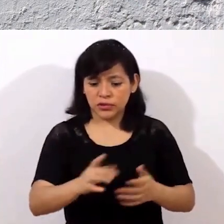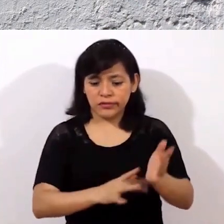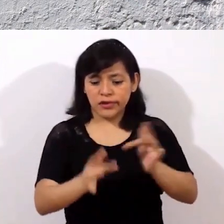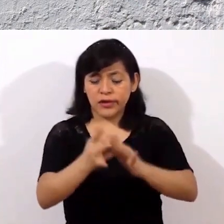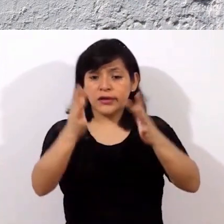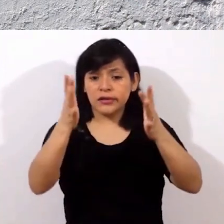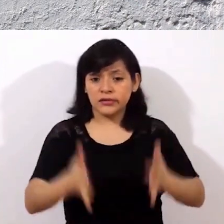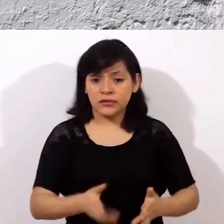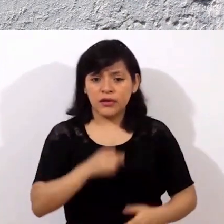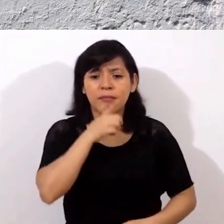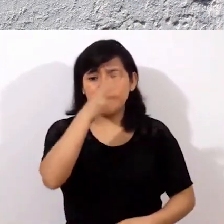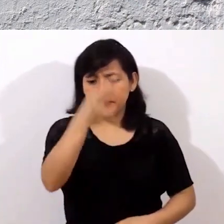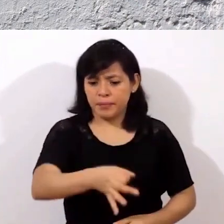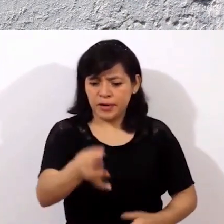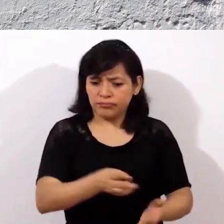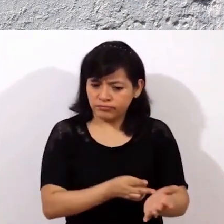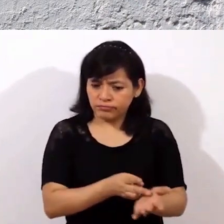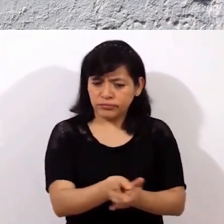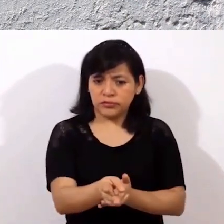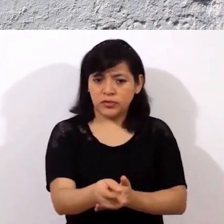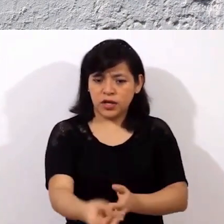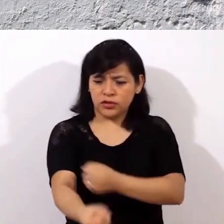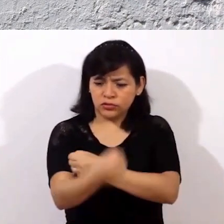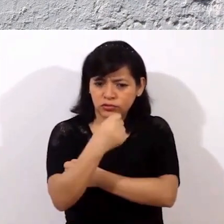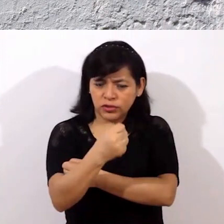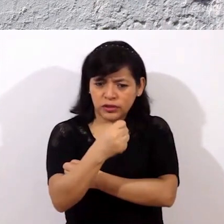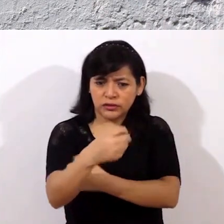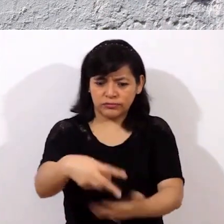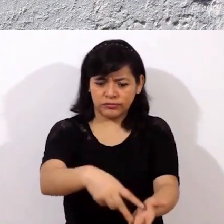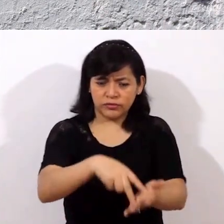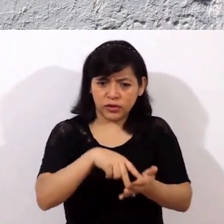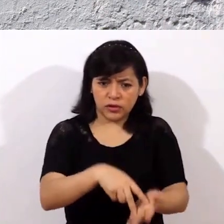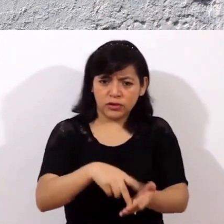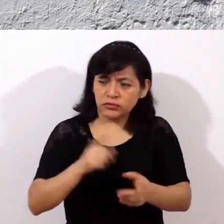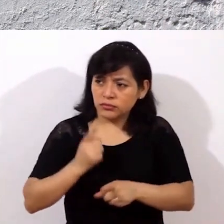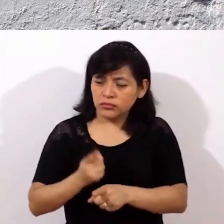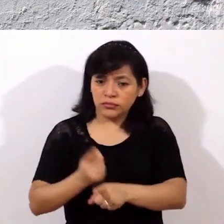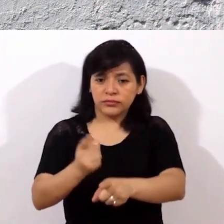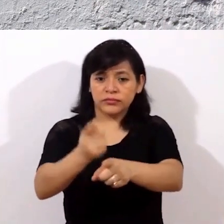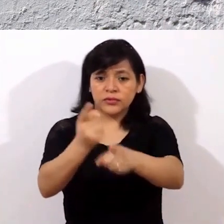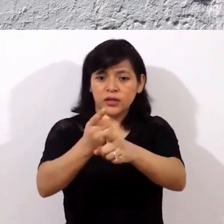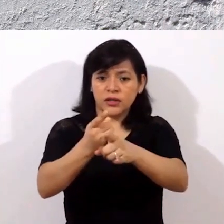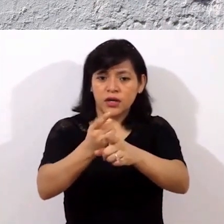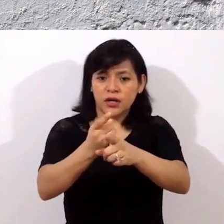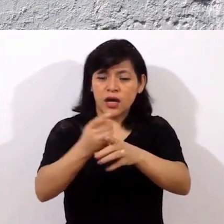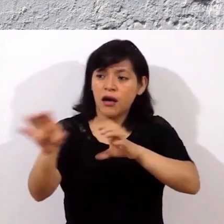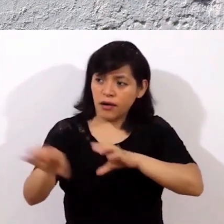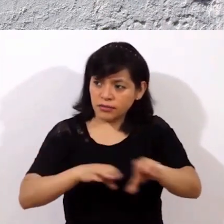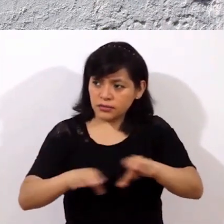cristianos, que se esfuercen, se esmeren, que pongan su empeño en el cumplimiento de lo que